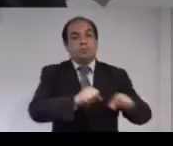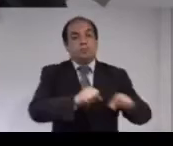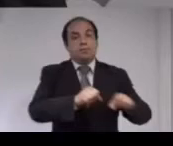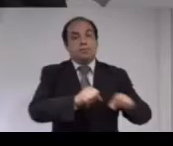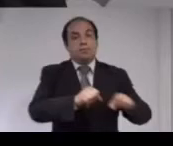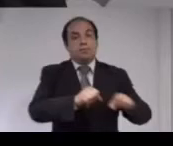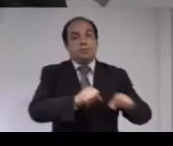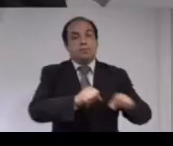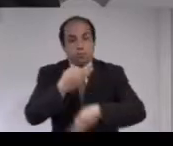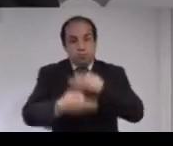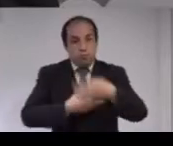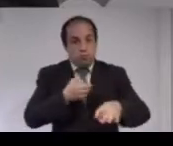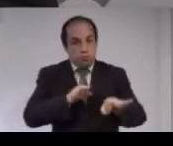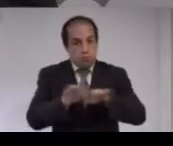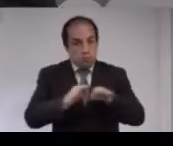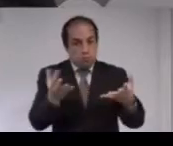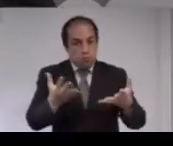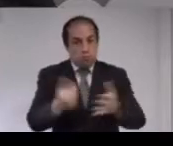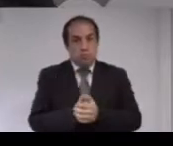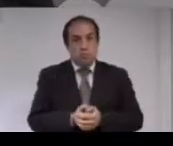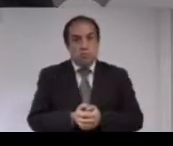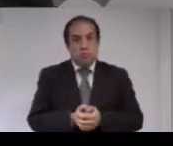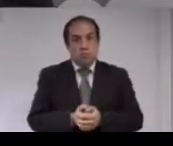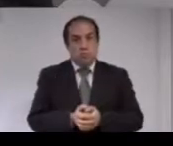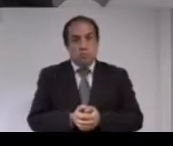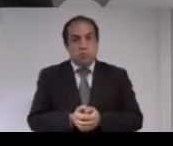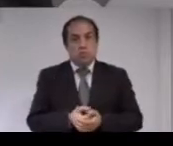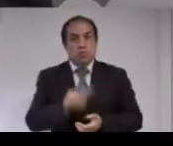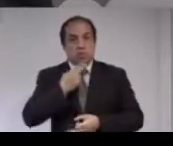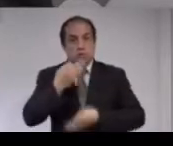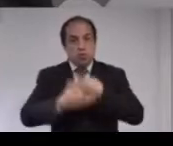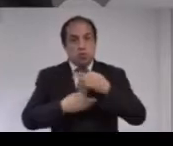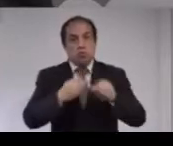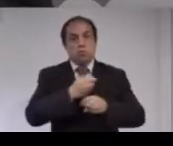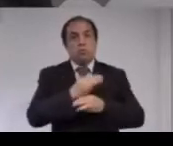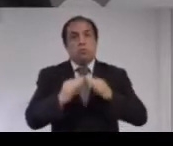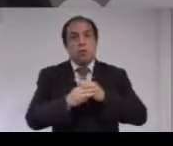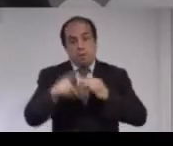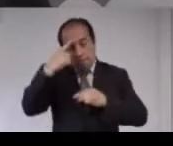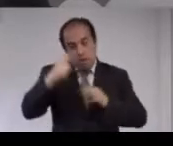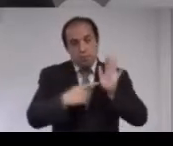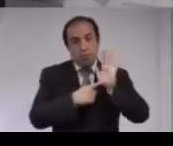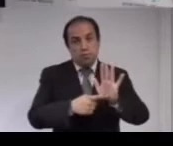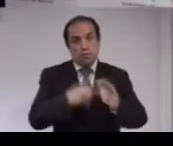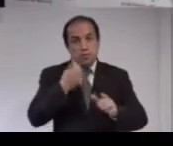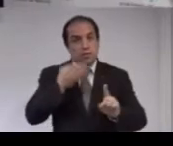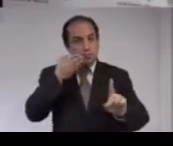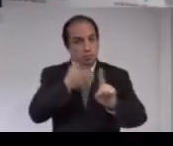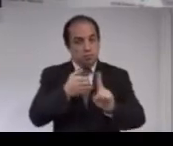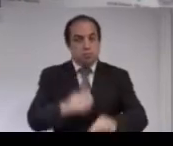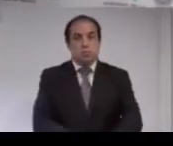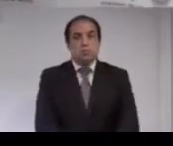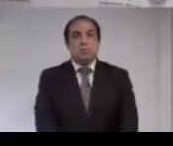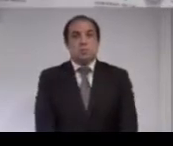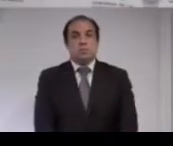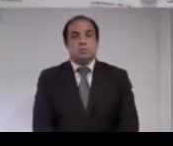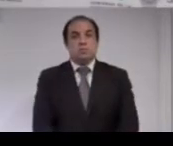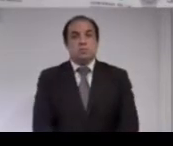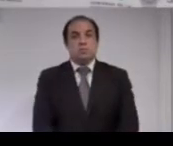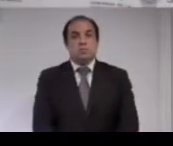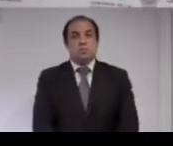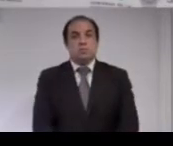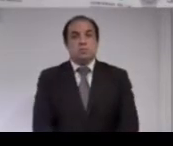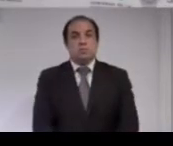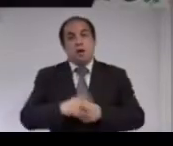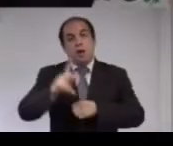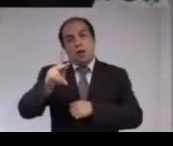haremos todo ese trabajo y agotaremos todos los elementos para demostrarlo. Esa es nuestra intención. Gracias. Y por último,